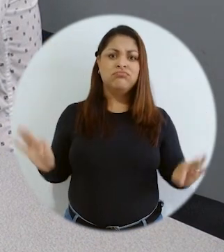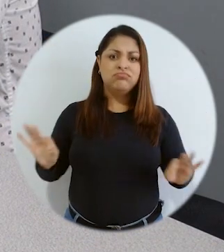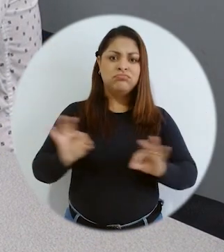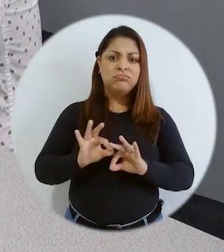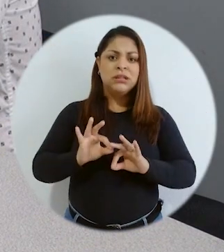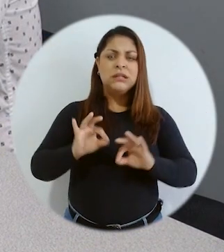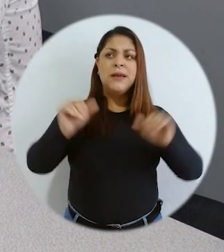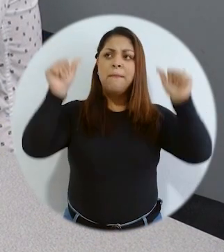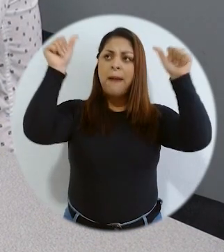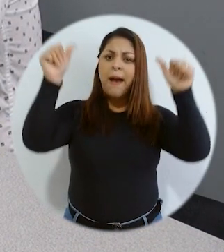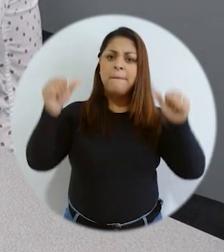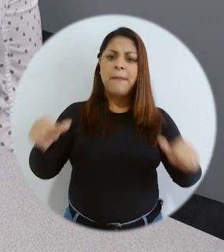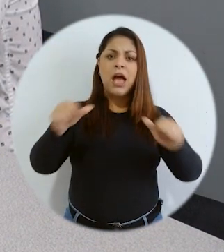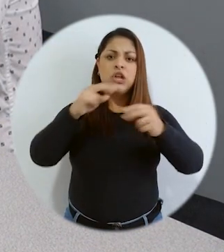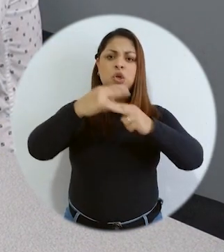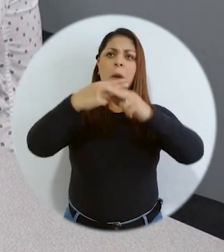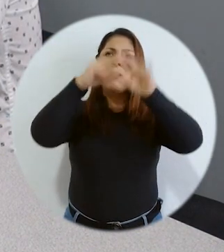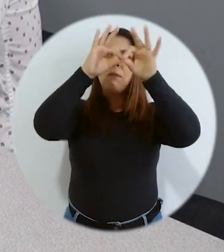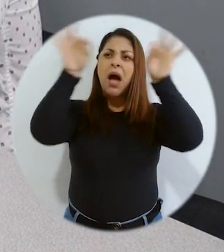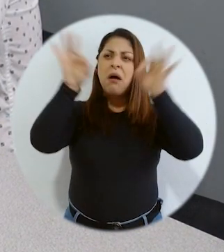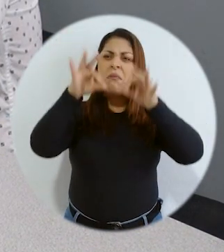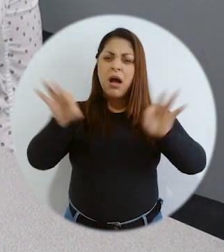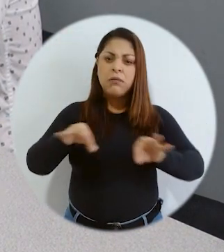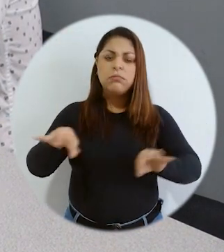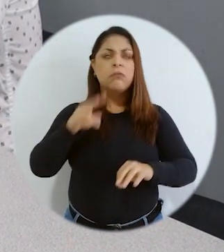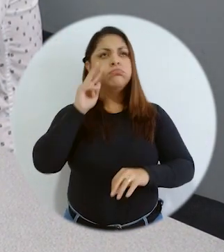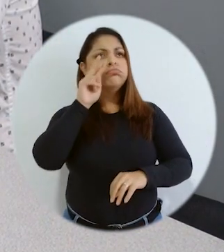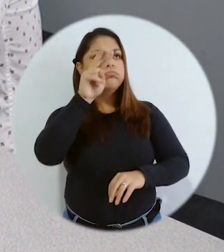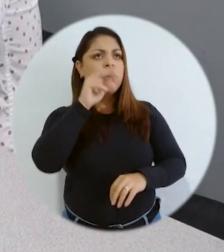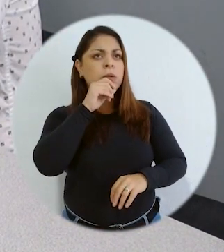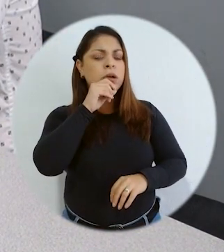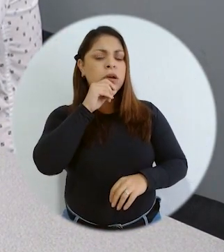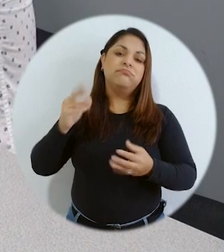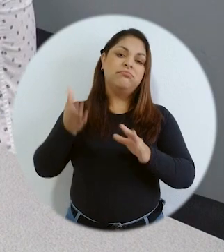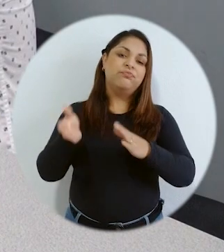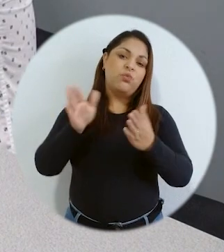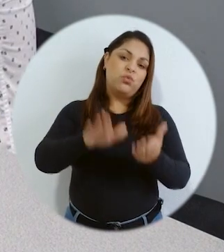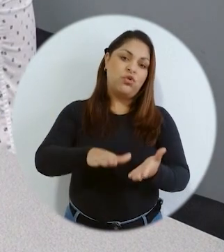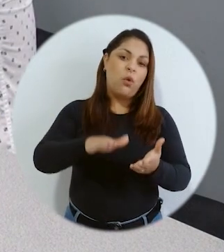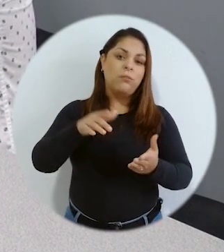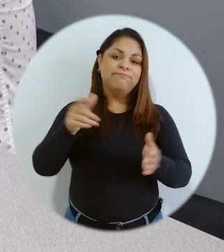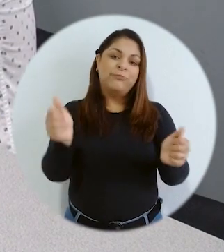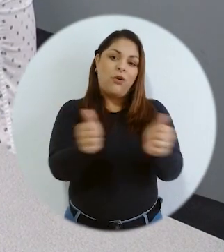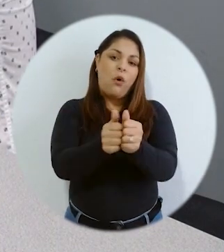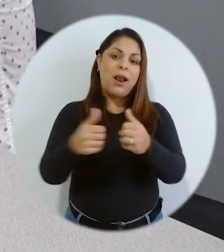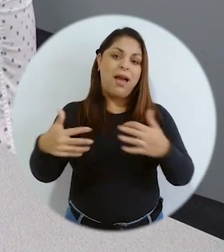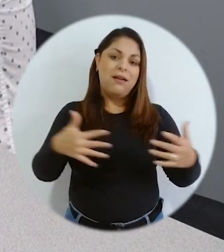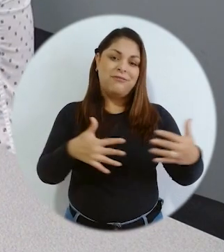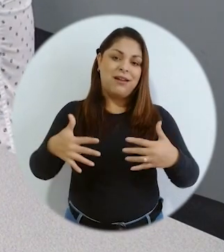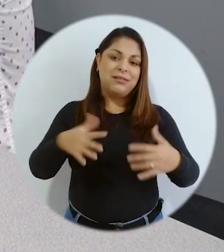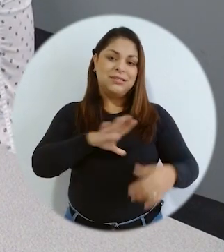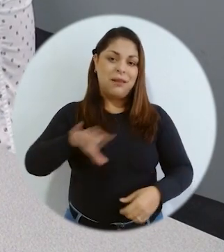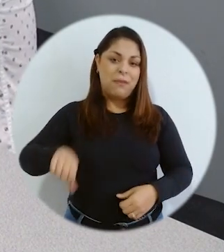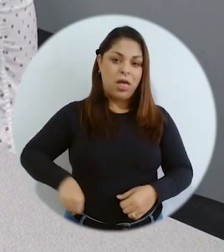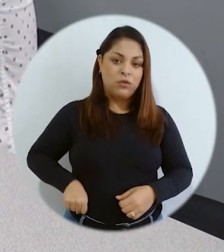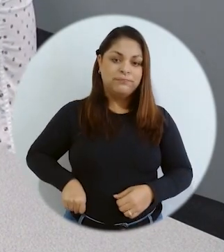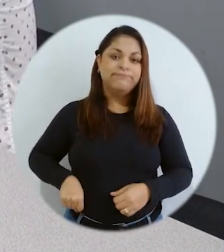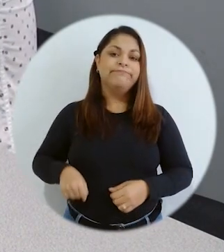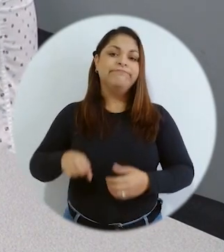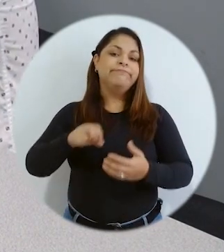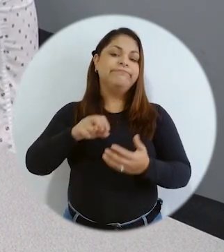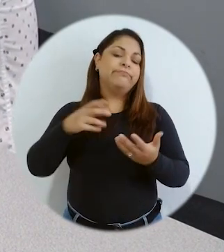asesores extranjeros, norteamericanos, argentinos, israelíes operando, ¿verdad? Costa Rica y Honduras eran bases de ataque a